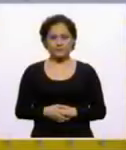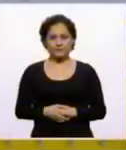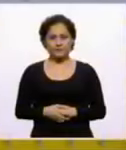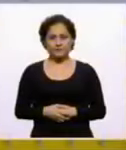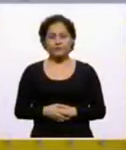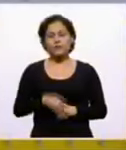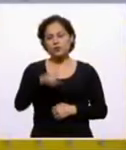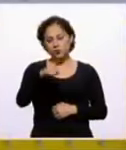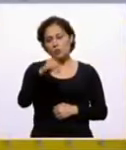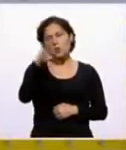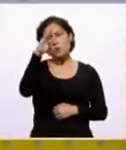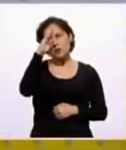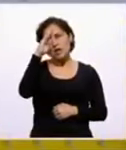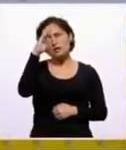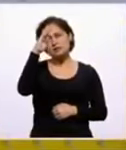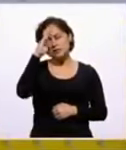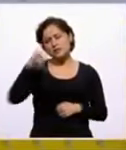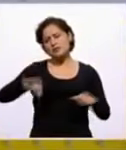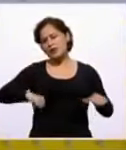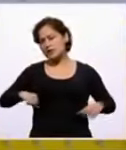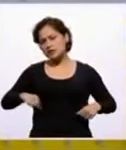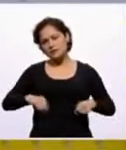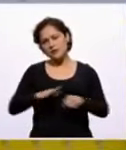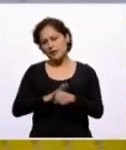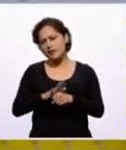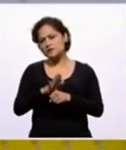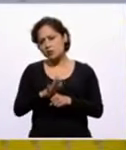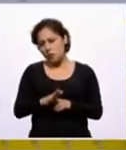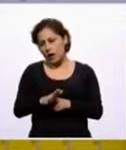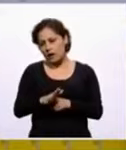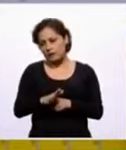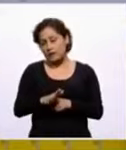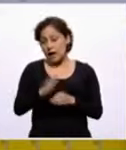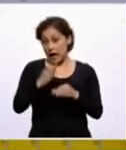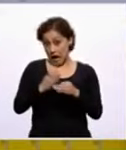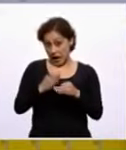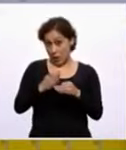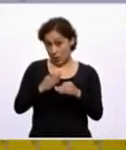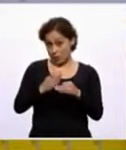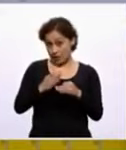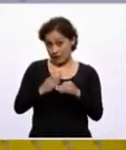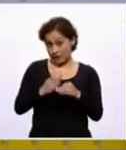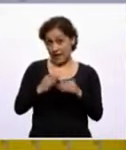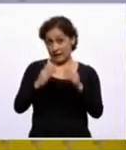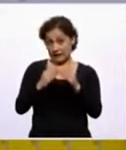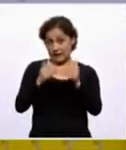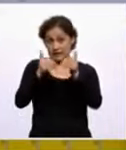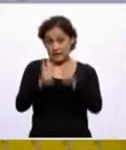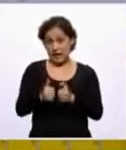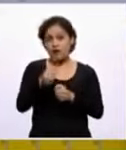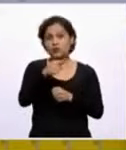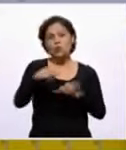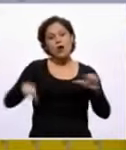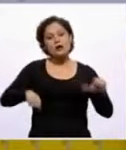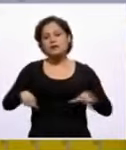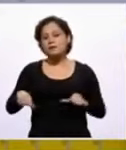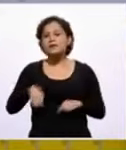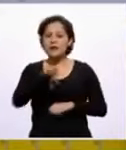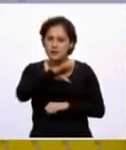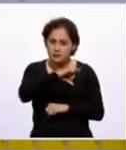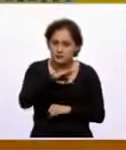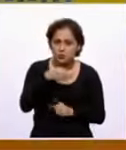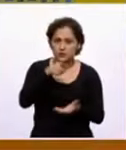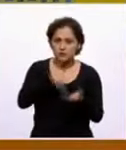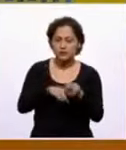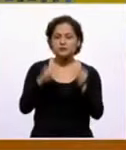Sigue pensando en estas actividades y en cuáles podrías comenzar a hacer durante este tiempo que estás en casa. Platícalo con tu